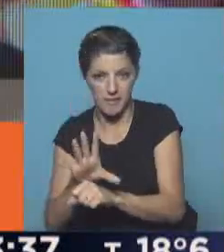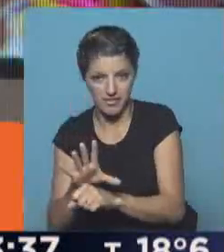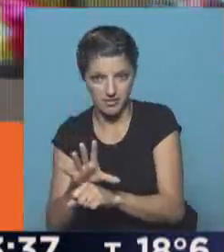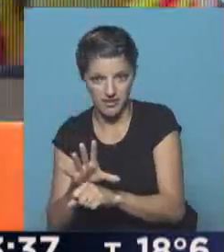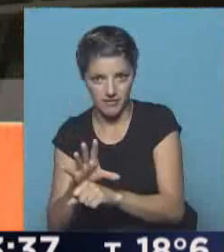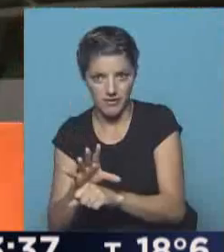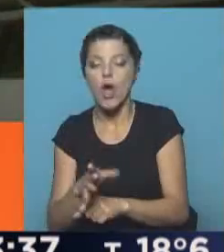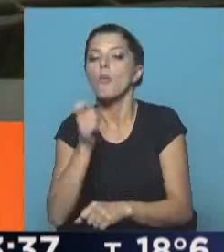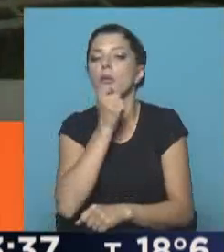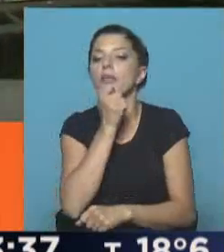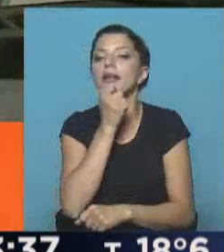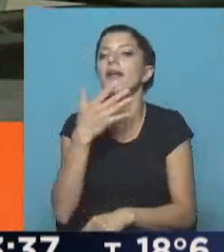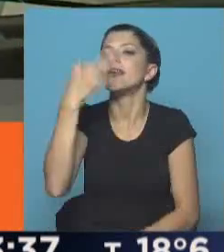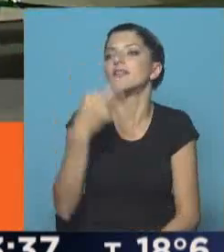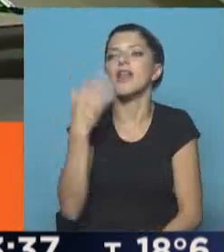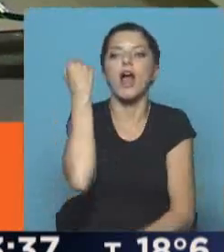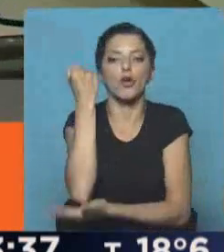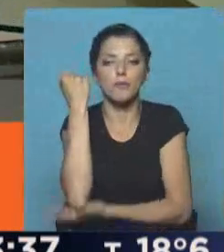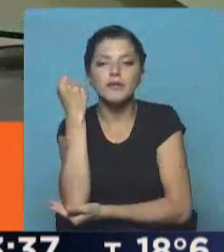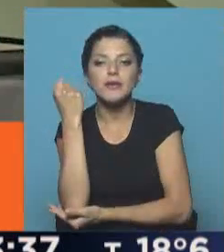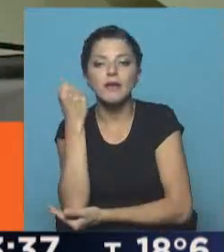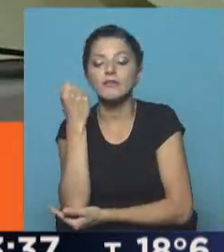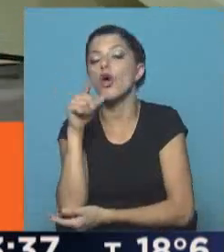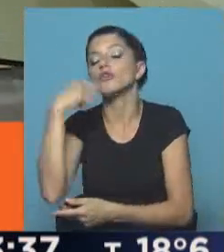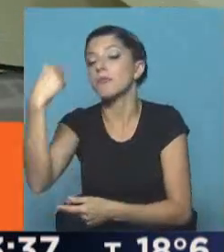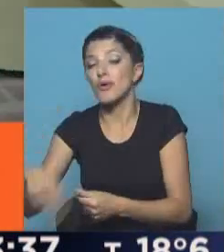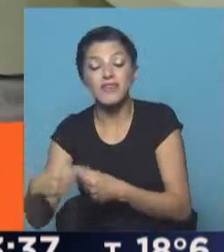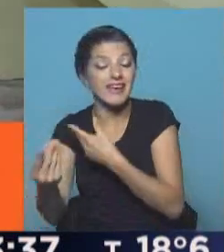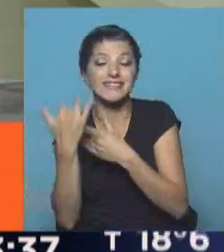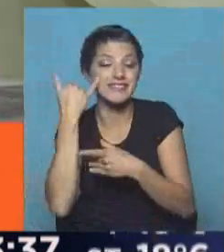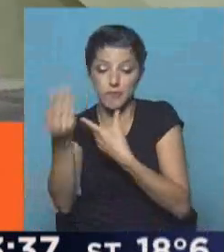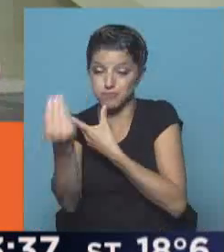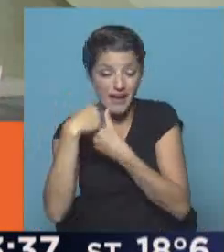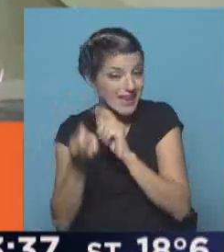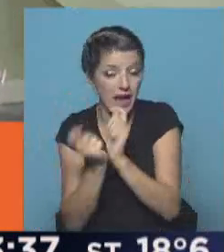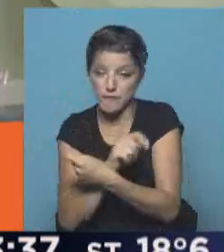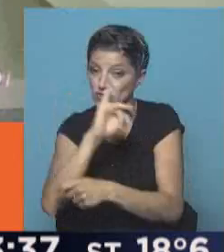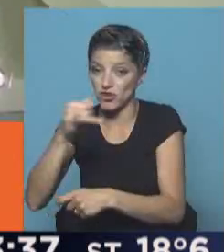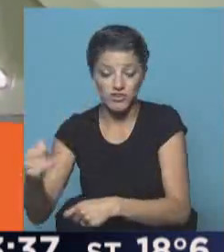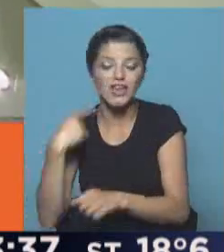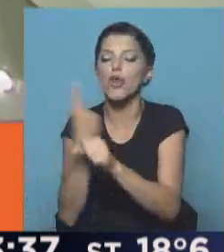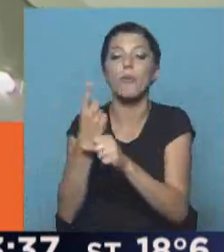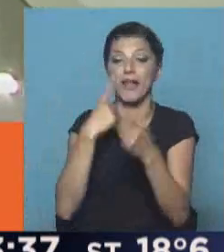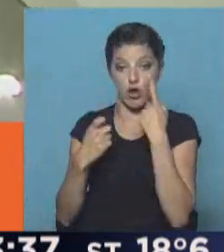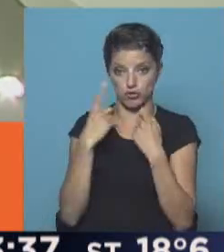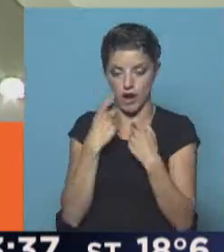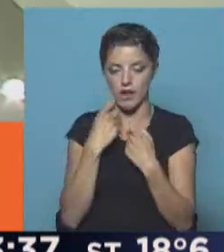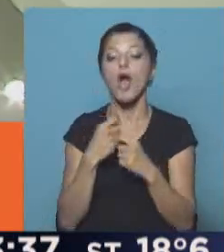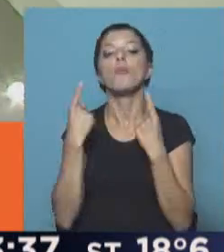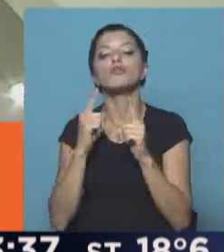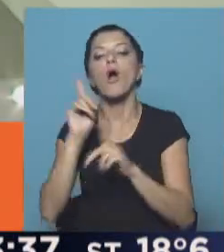las fronteras, de decidir sobre su economía, fuerzas que los trascienden, los superan. En este contexto en el cual los Estados-Nación están en crisis económica,